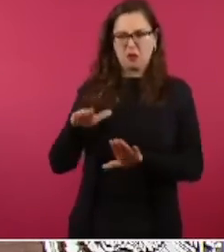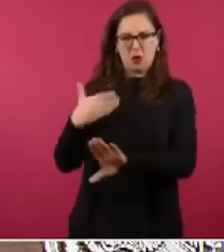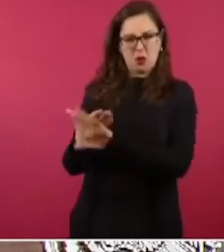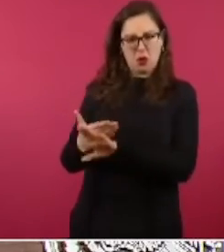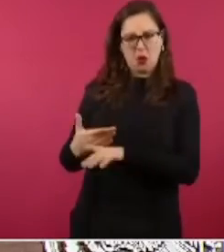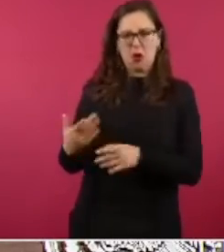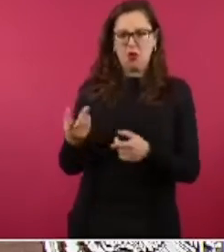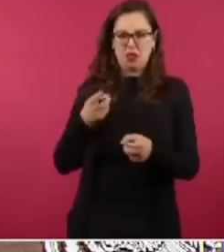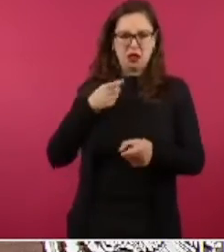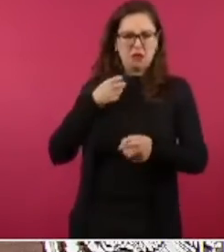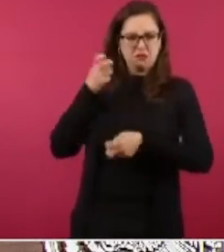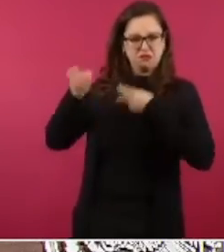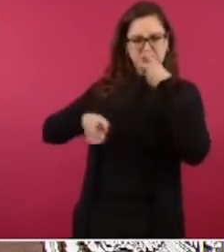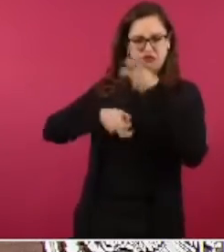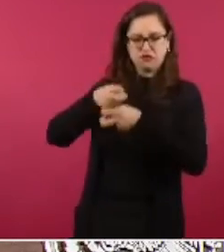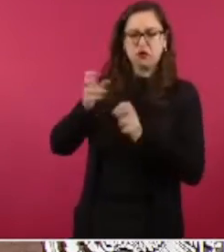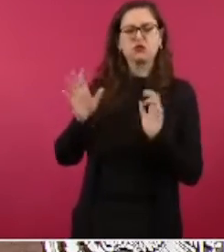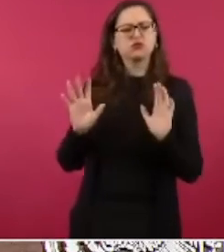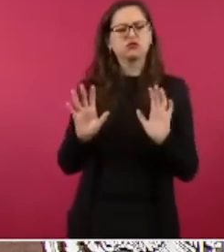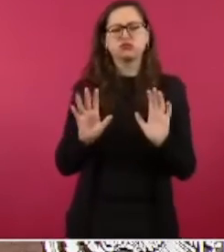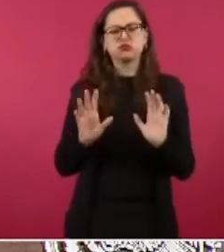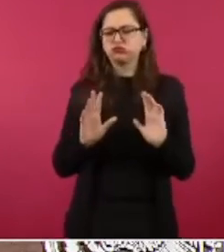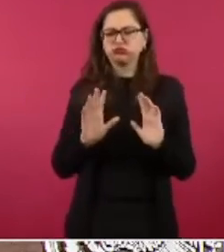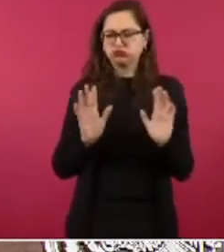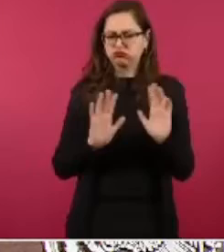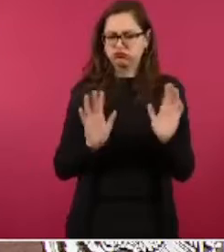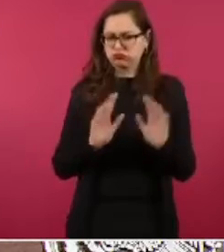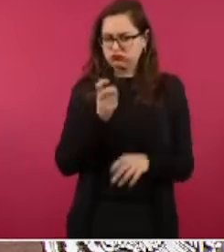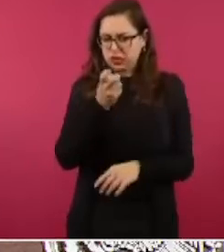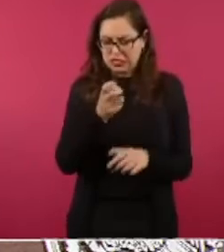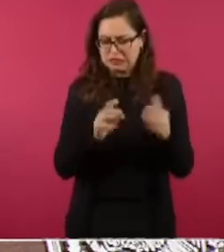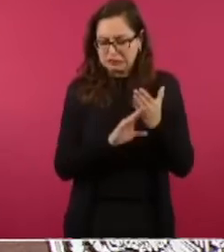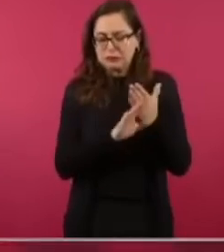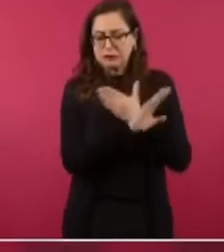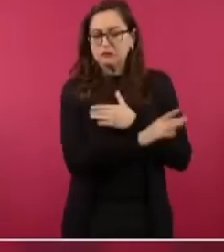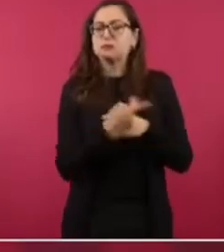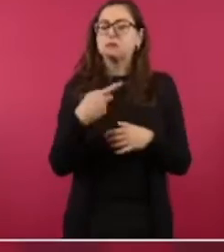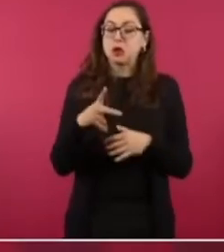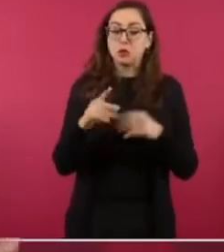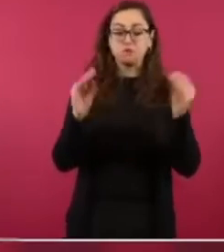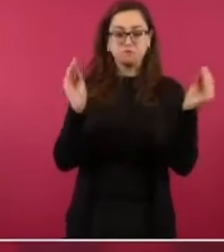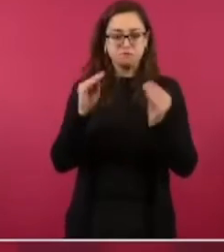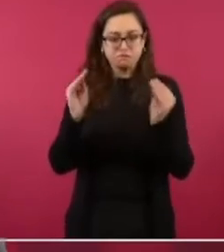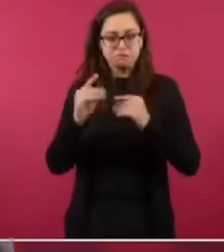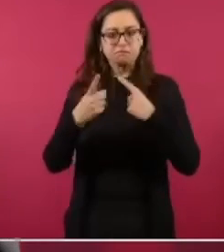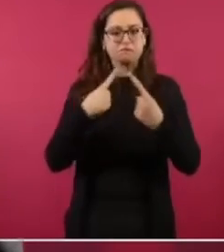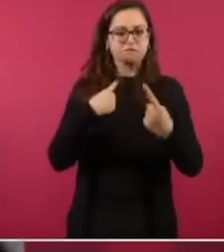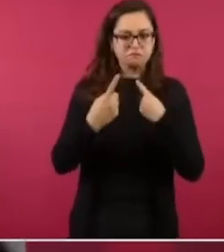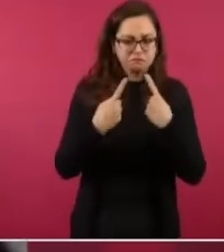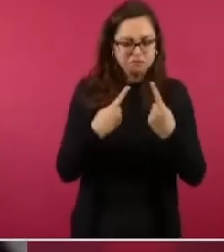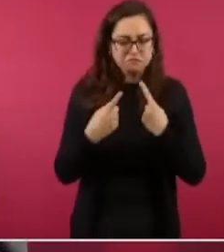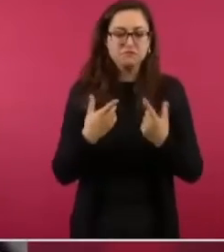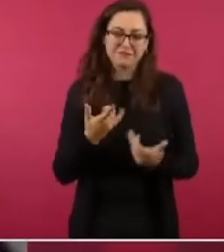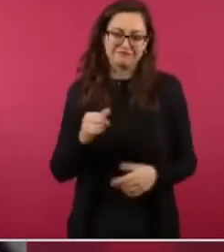Presidente, pero que sí haya polémica, debate,